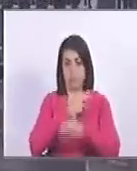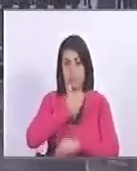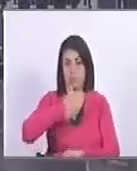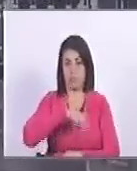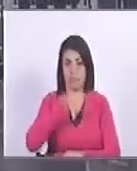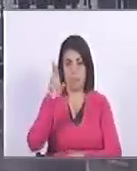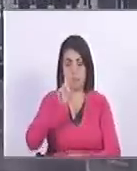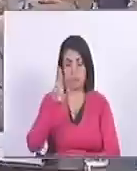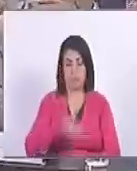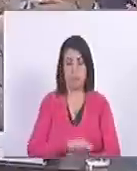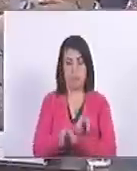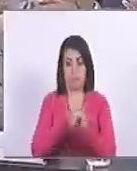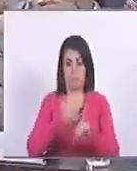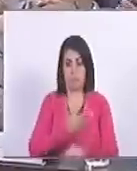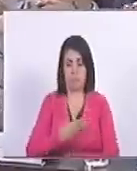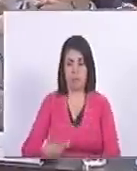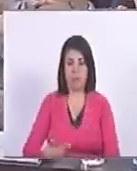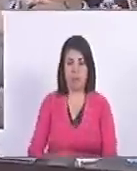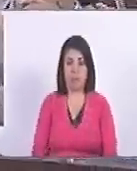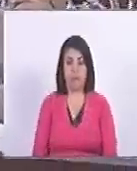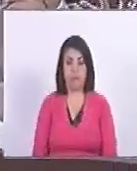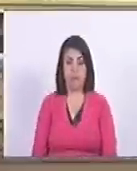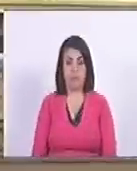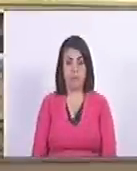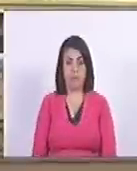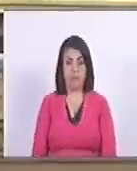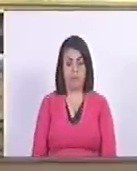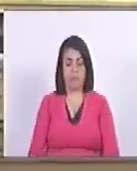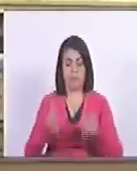nuestra República. Es todo, señor Presidente.